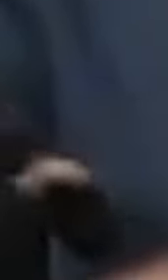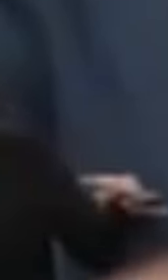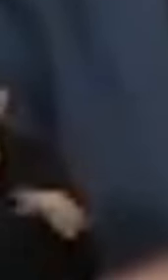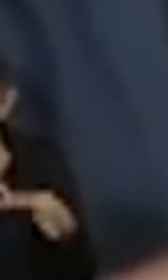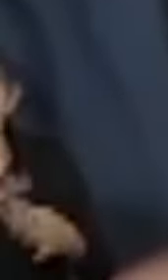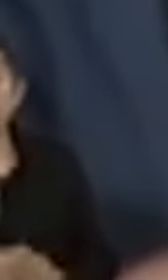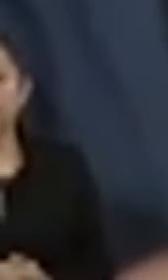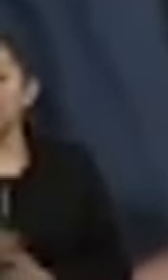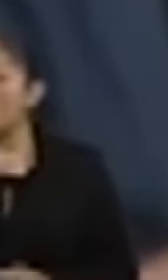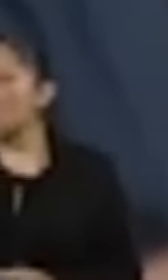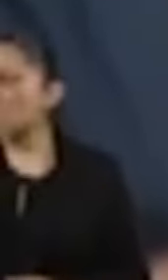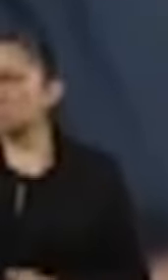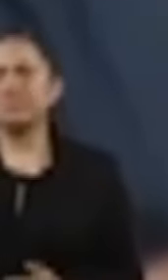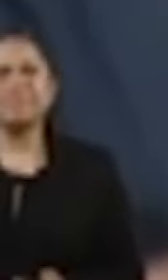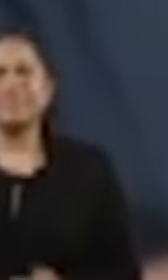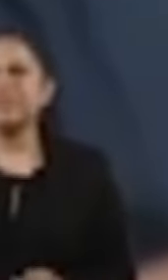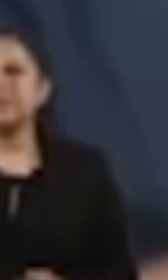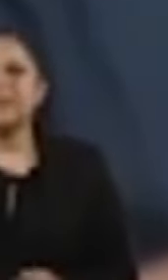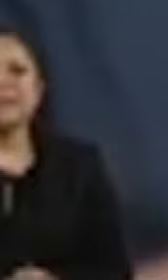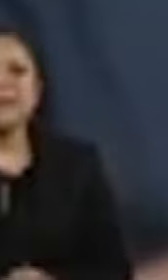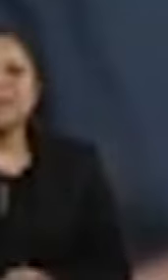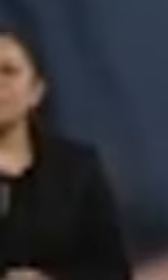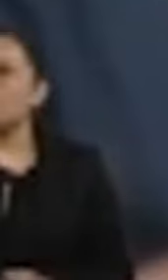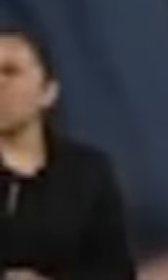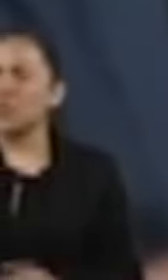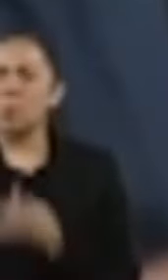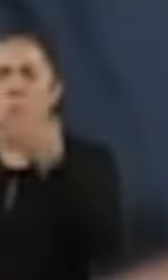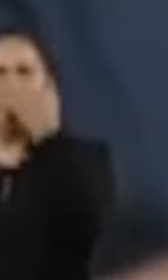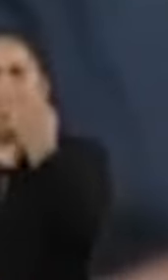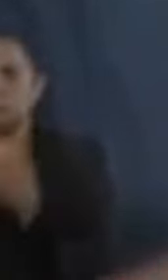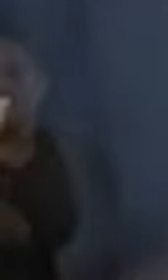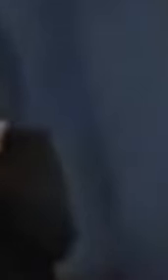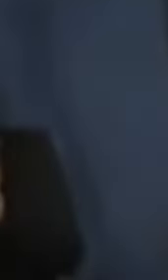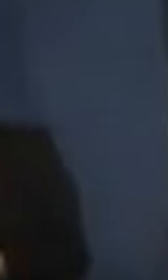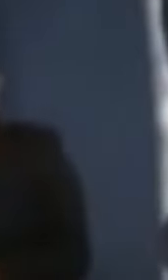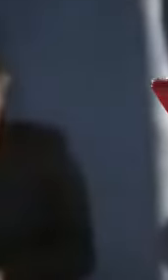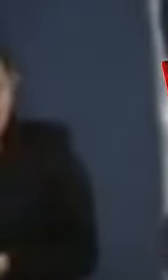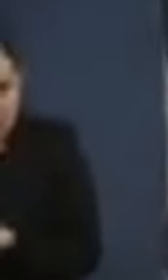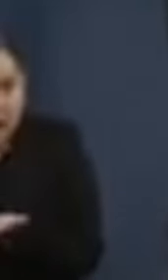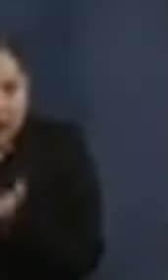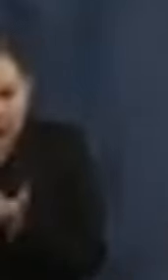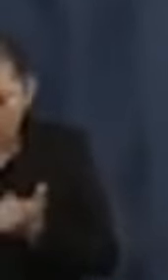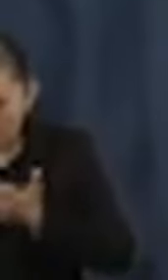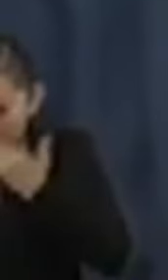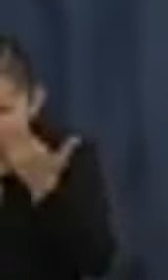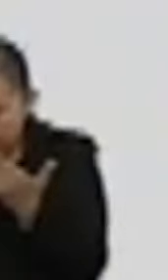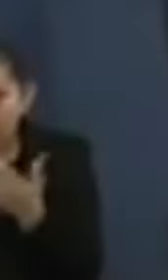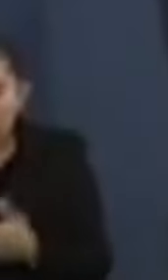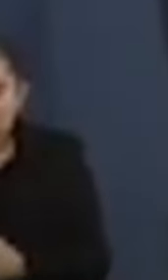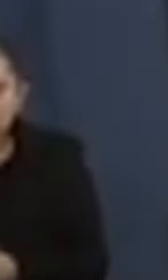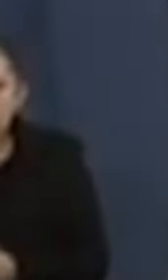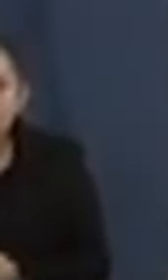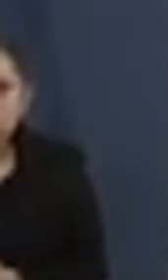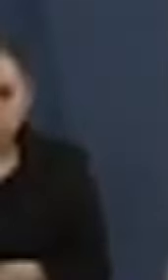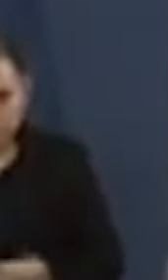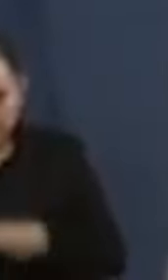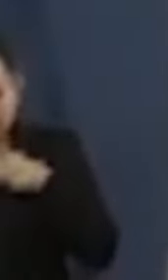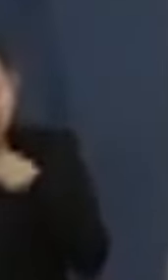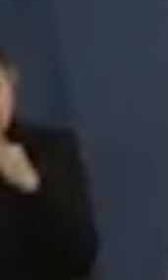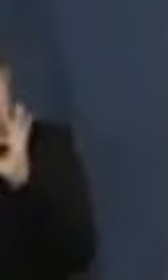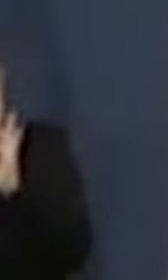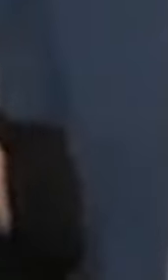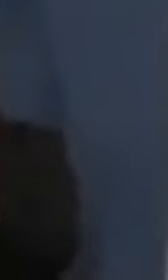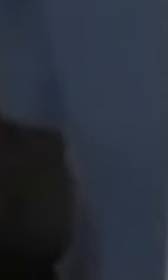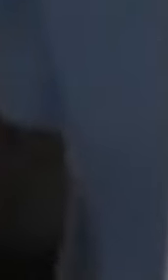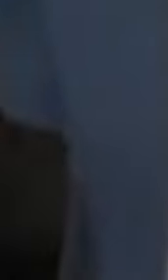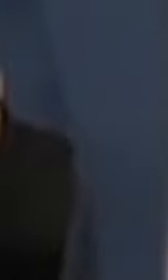dijo, contraviene garantizar que los jueces sean los más preparados y no los más populares. El líder parlamentario citó como